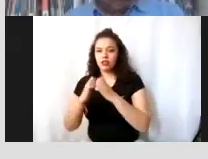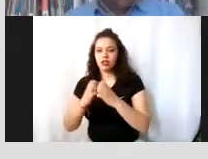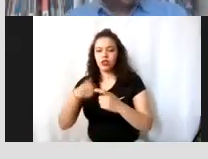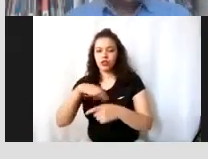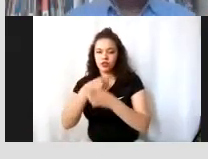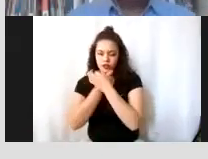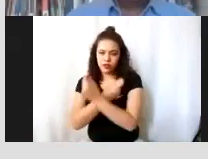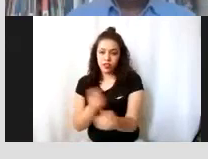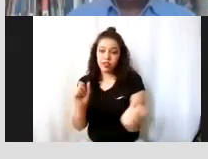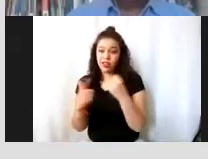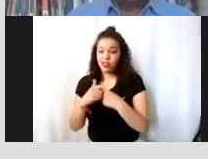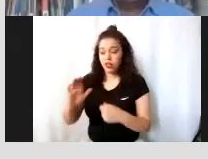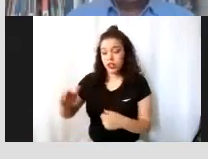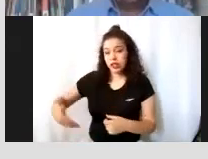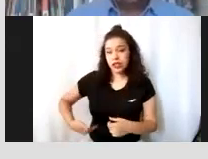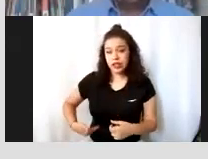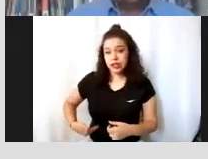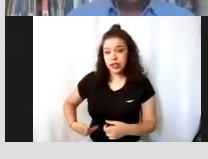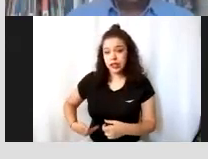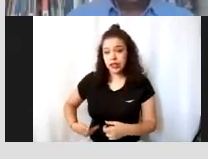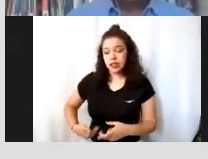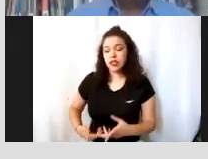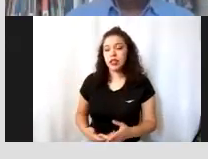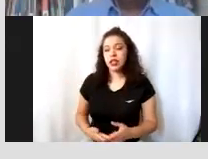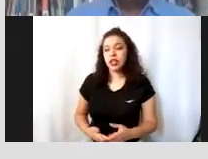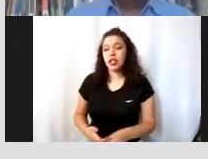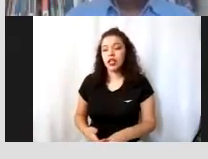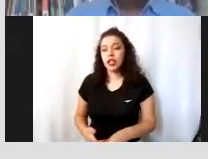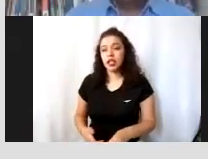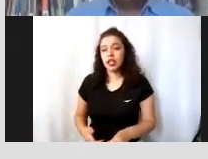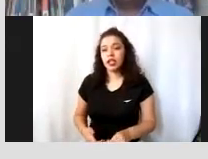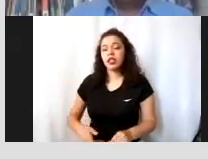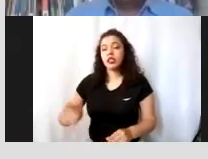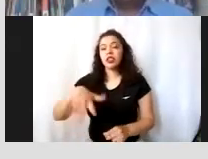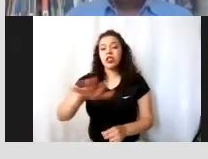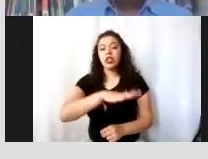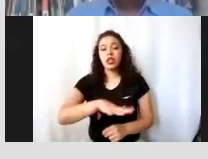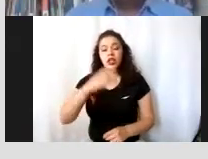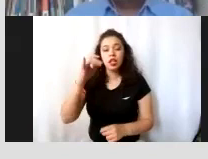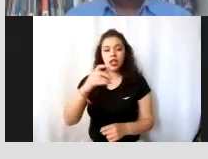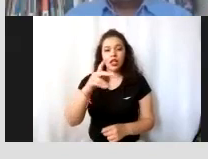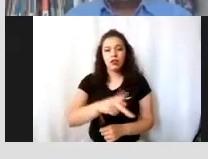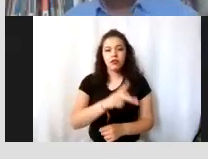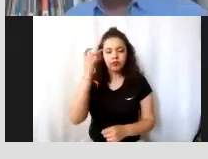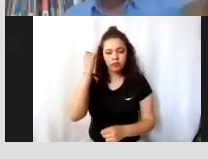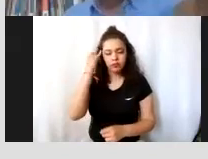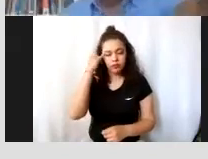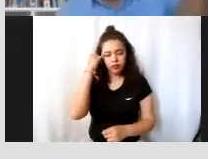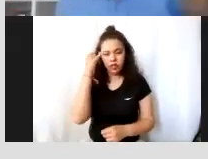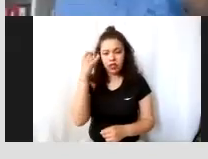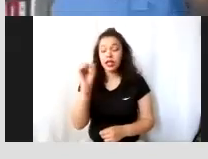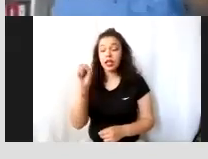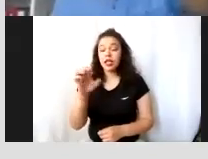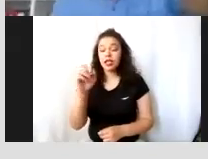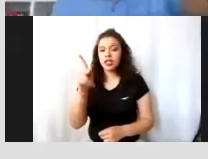por algún accidente. Y si se les pide si pertenecen a alguna etnia. Y la SEP pide en algún momento durante